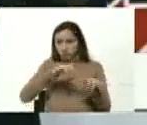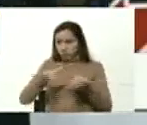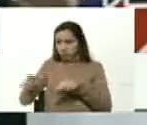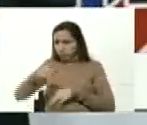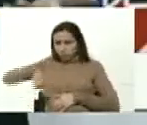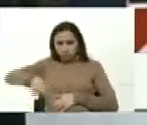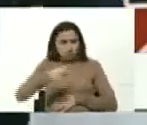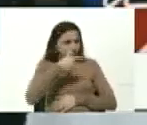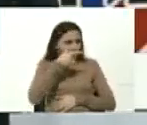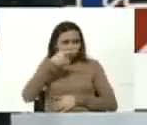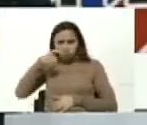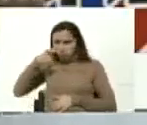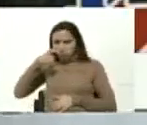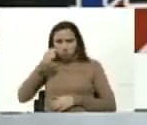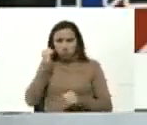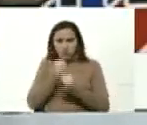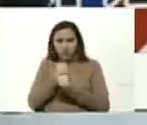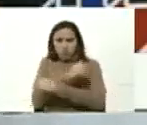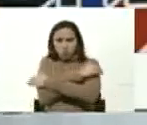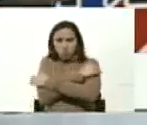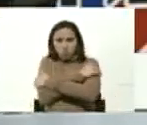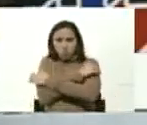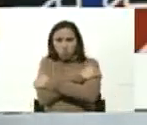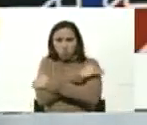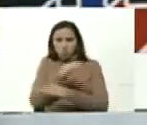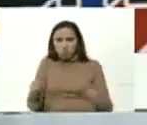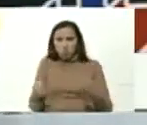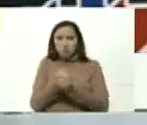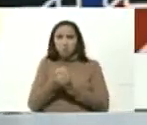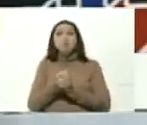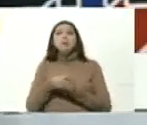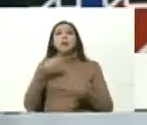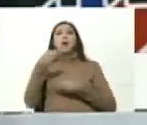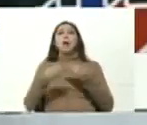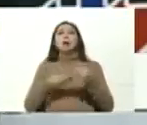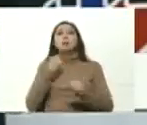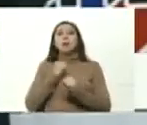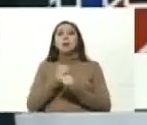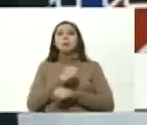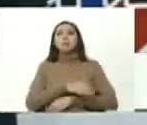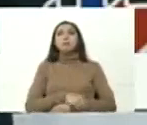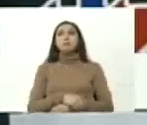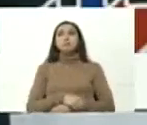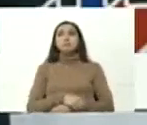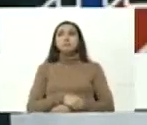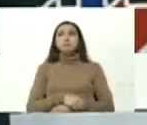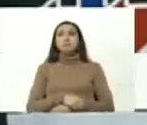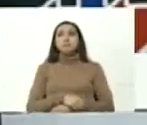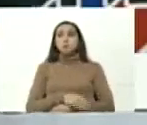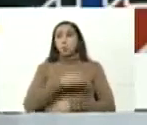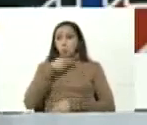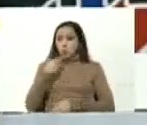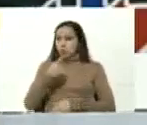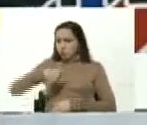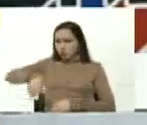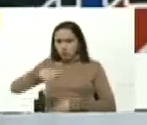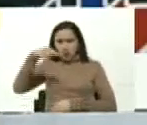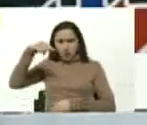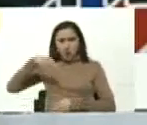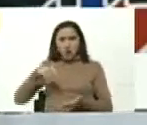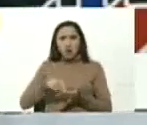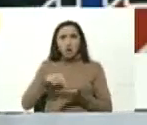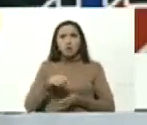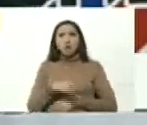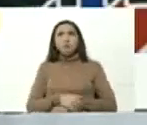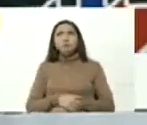los trabajadores, las trabajadoras, los compañeros, compañeras que laboran aquí, la mayor parte jóvenes venezolanos y